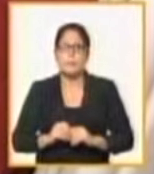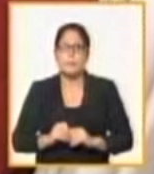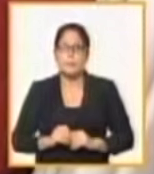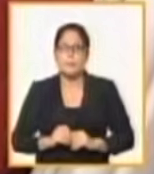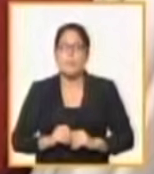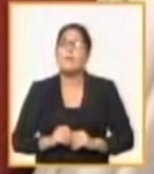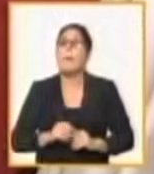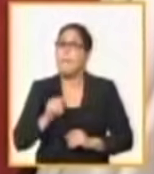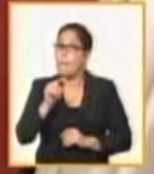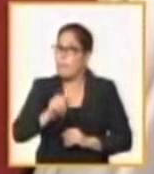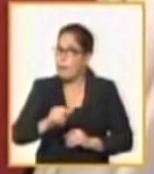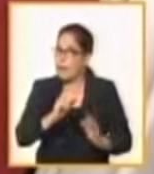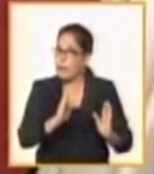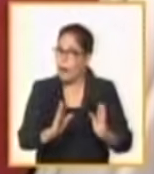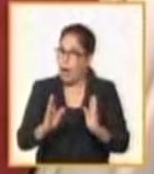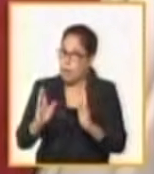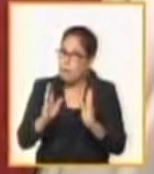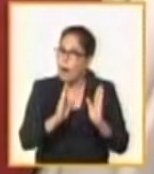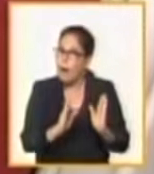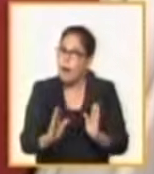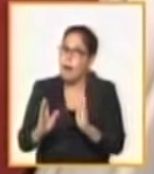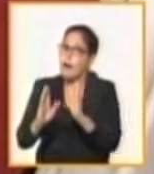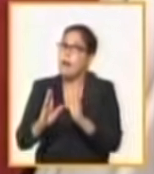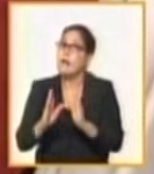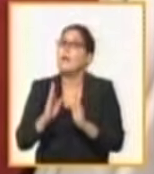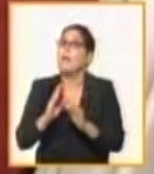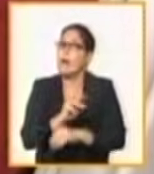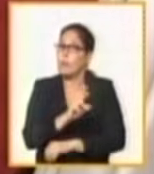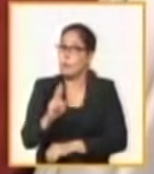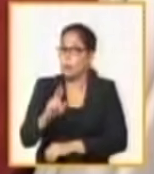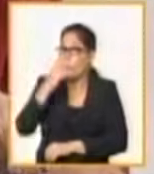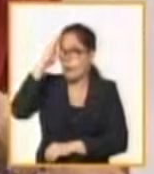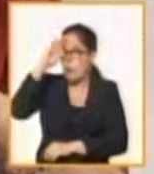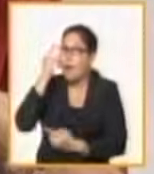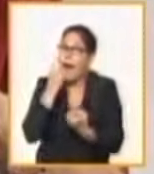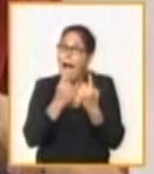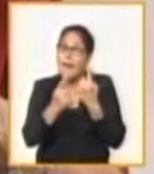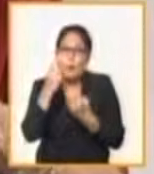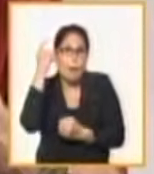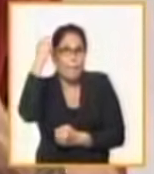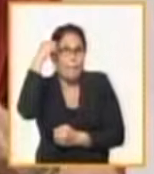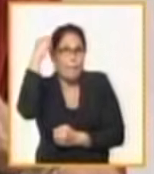hubo periodos en que algunas mentes